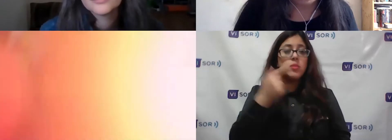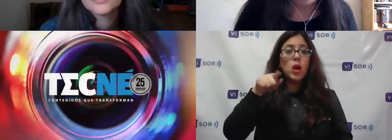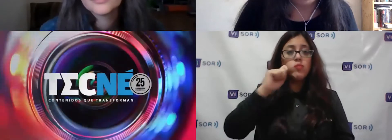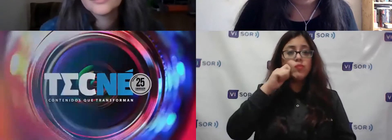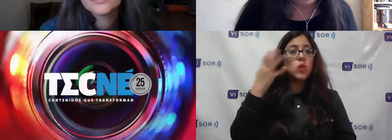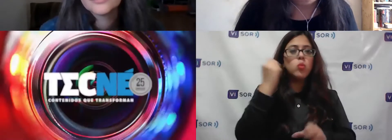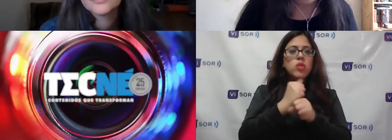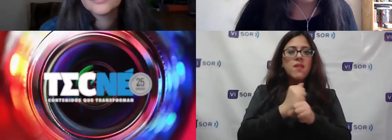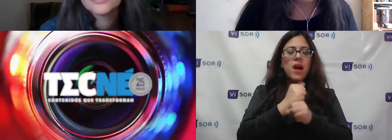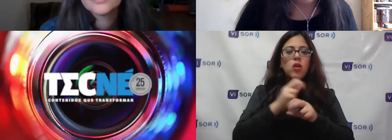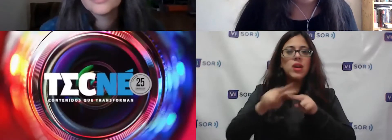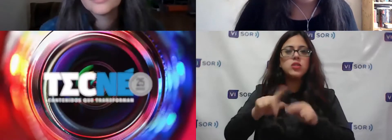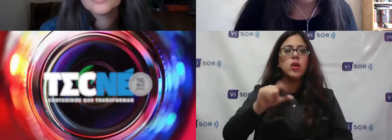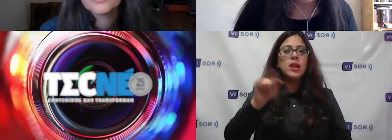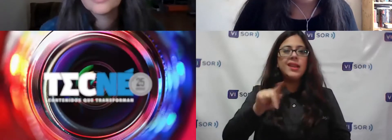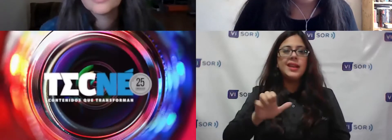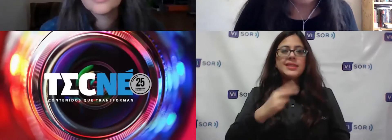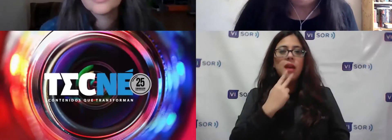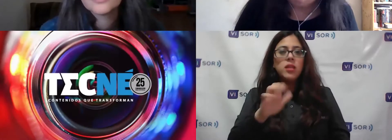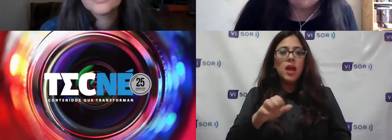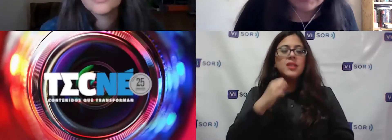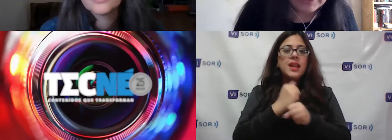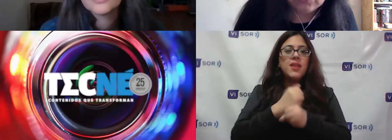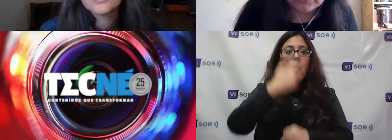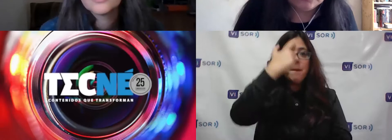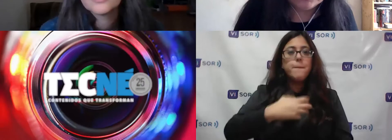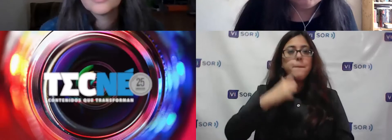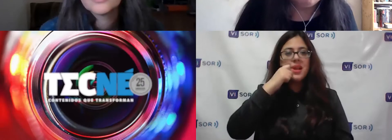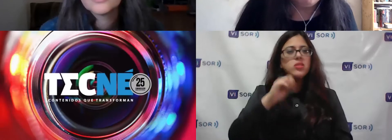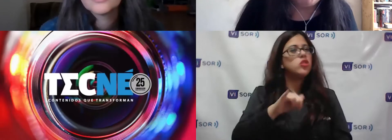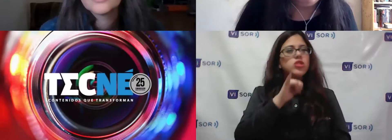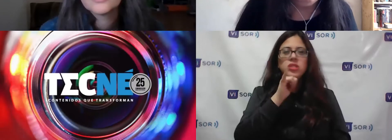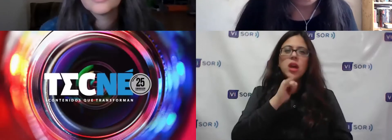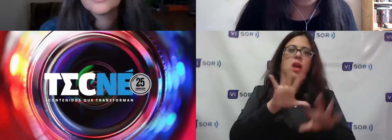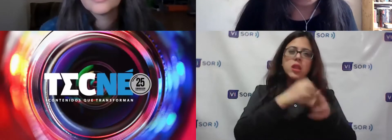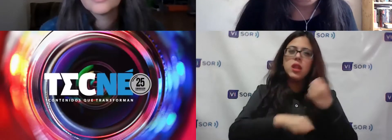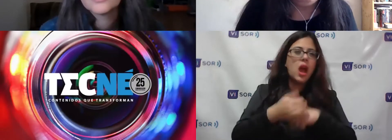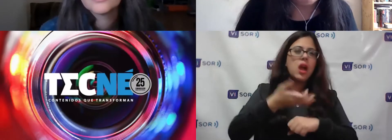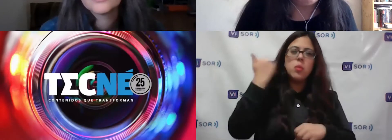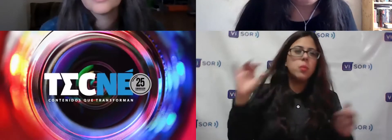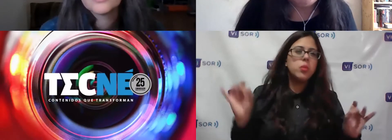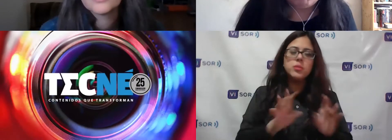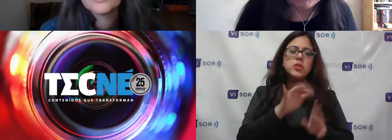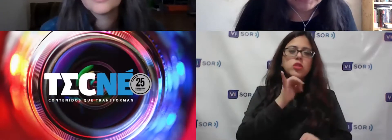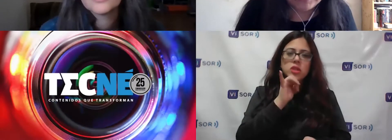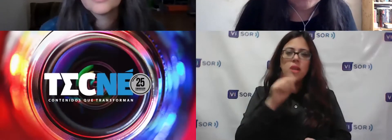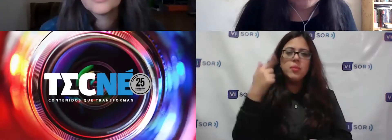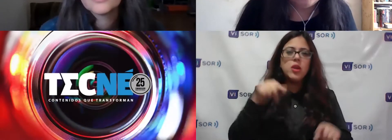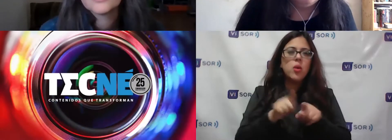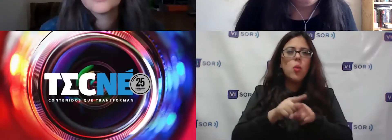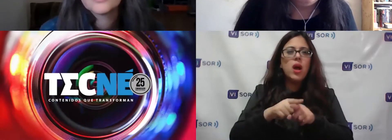que estuvo haciendo la receta un taco personal no recuerdo 10 años de hecho tenía que partir con un nombre se llama sin chapa